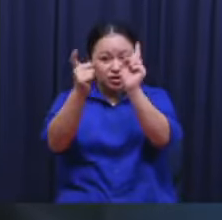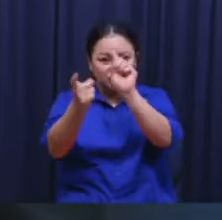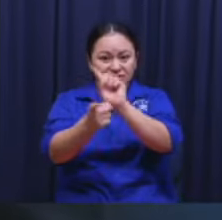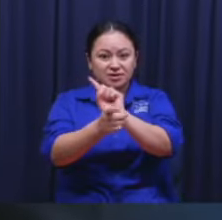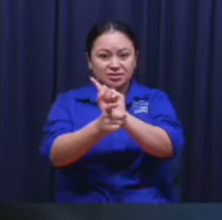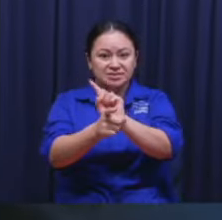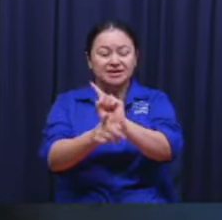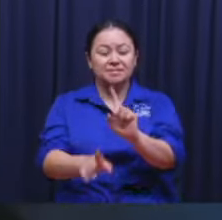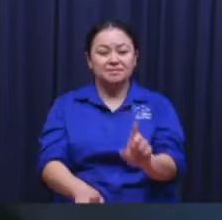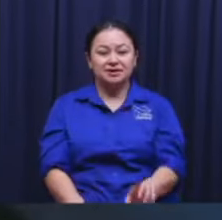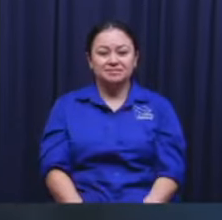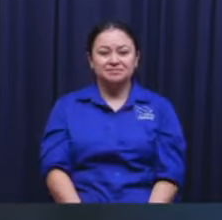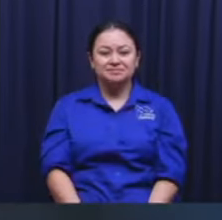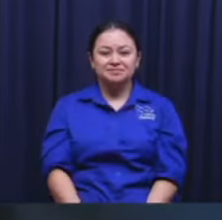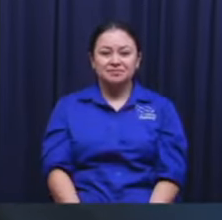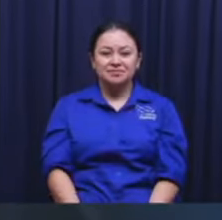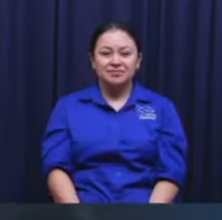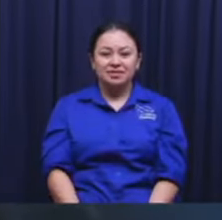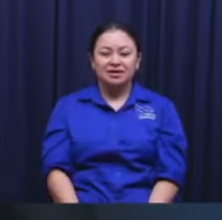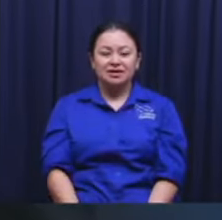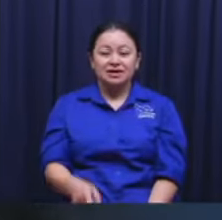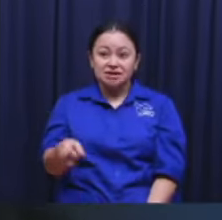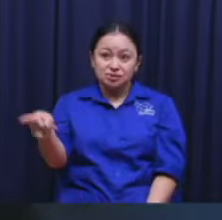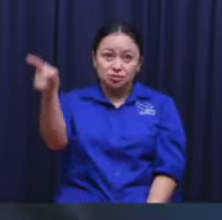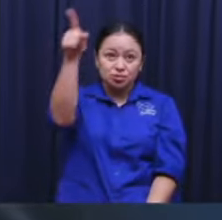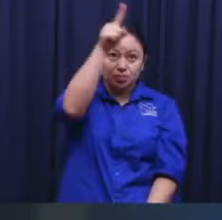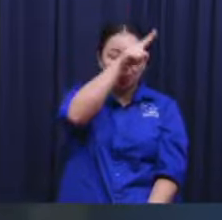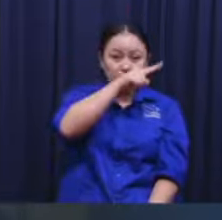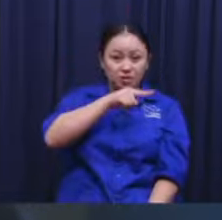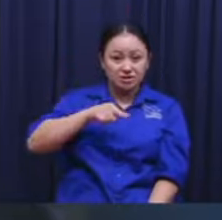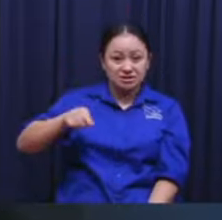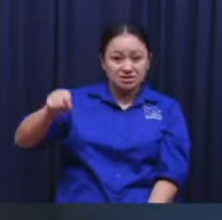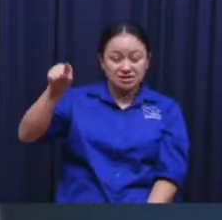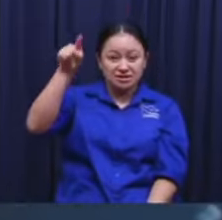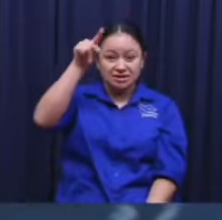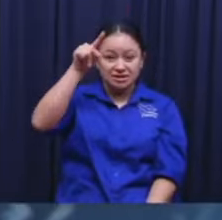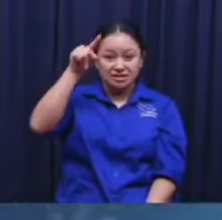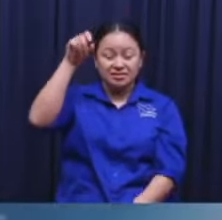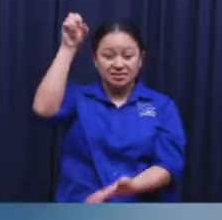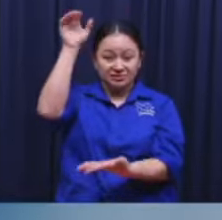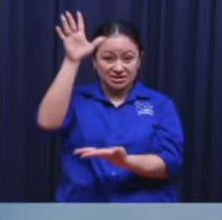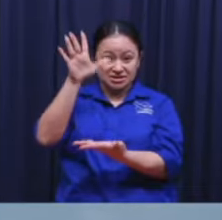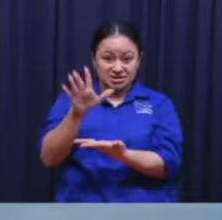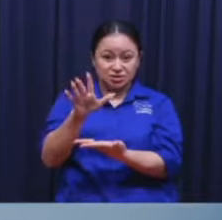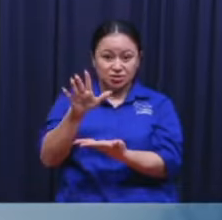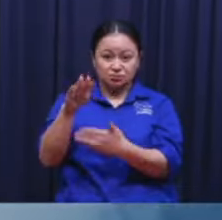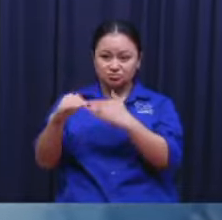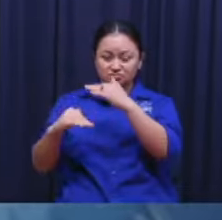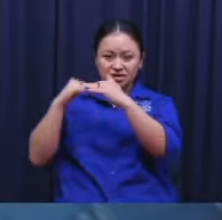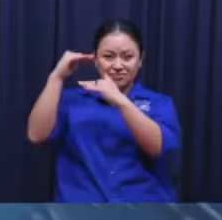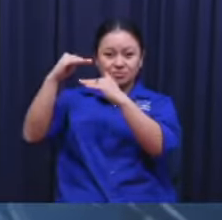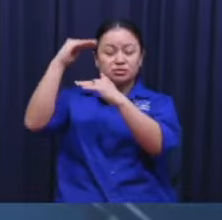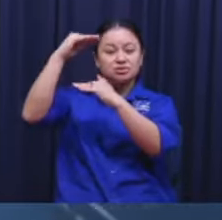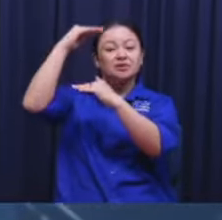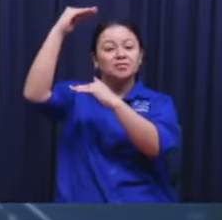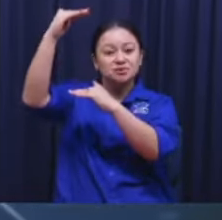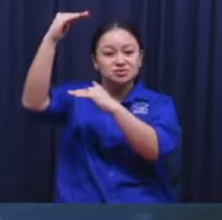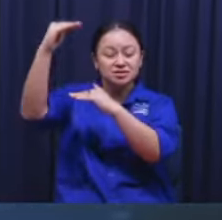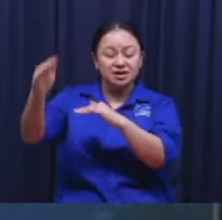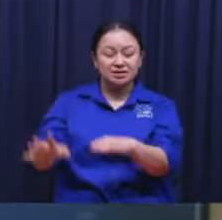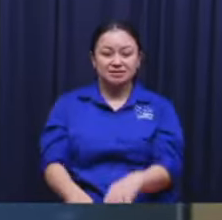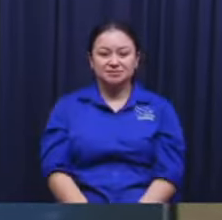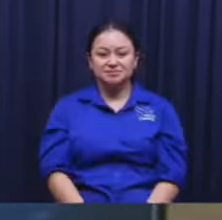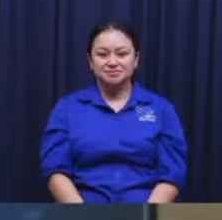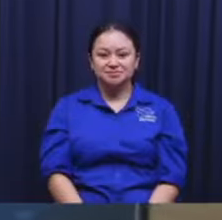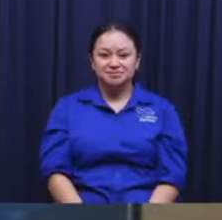crece. Y se vuelve un círculo virtuoso, una espiral. En esa espiral es un torbellino en el que se llevaron a